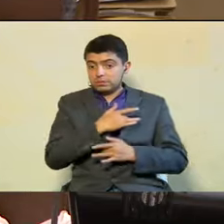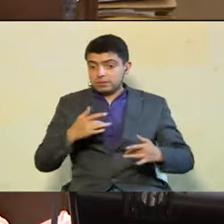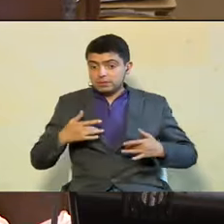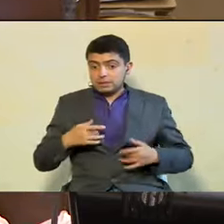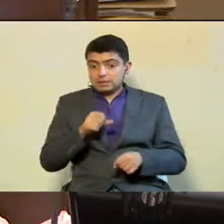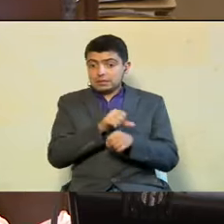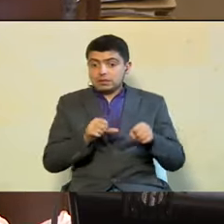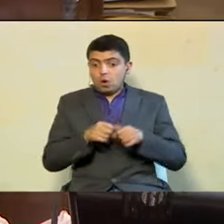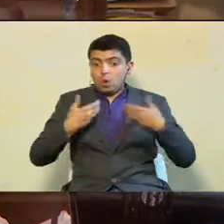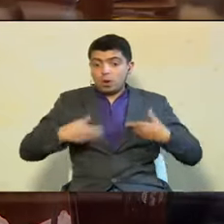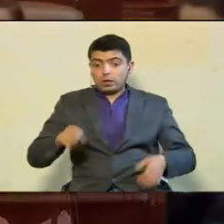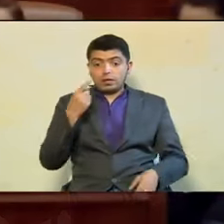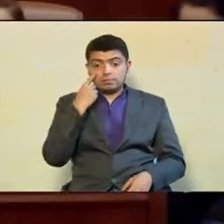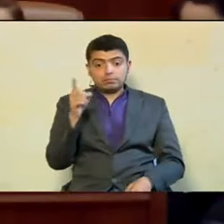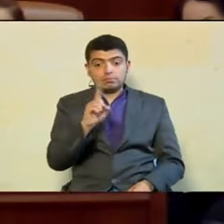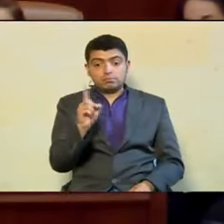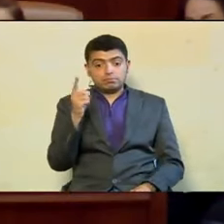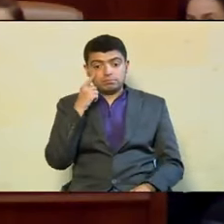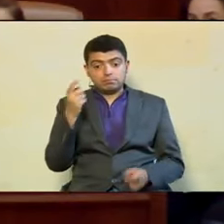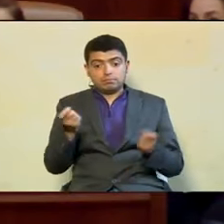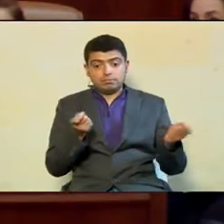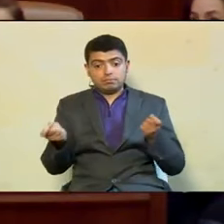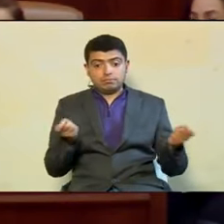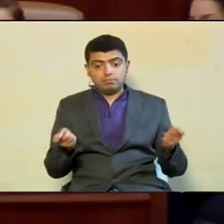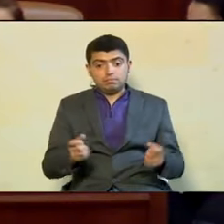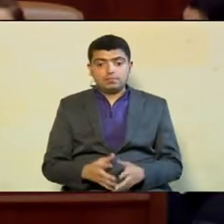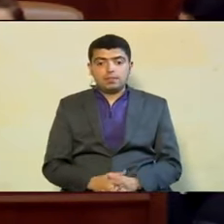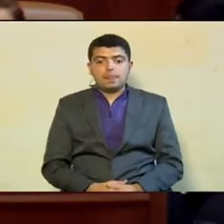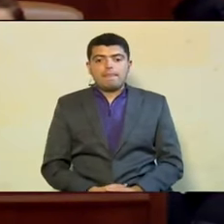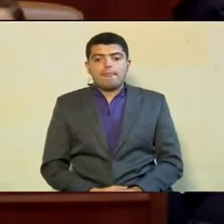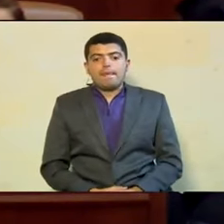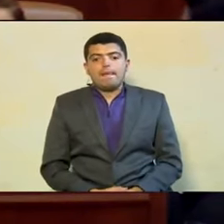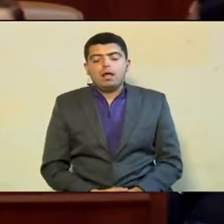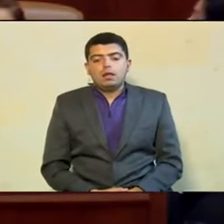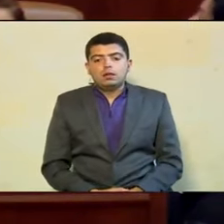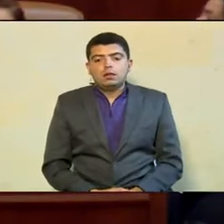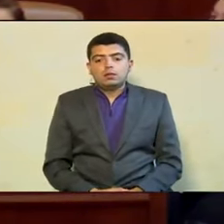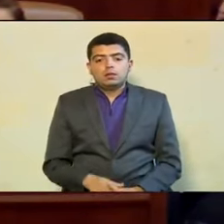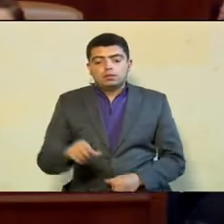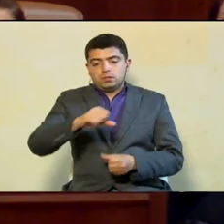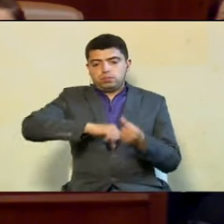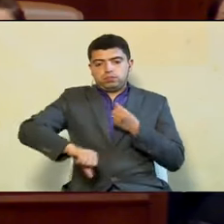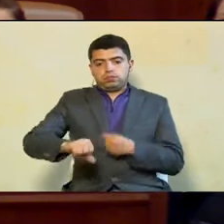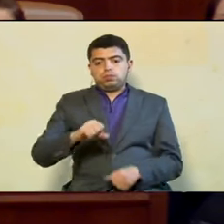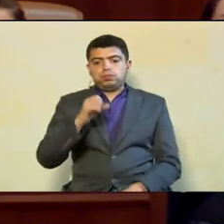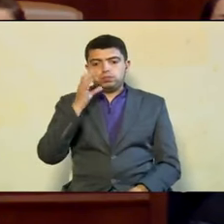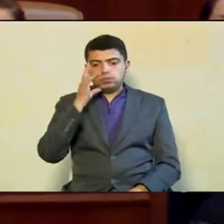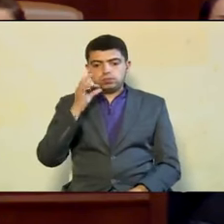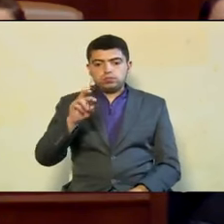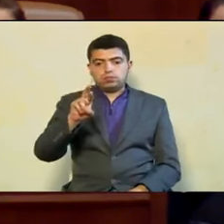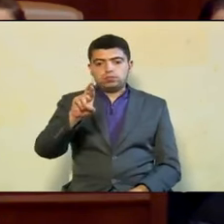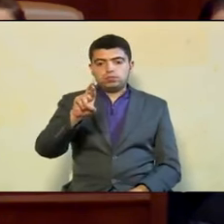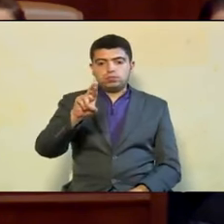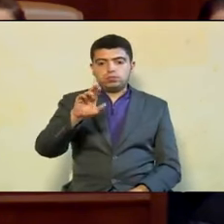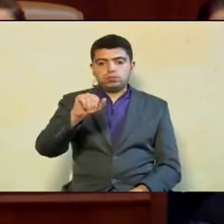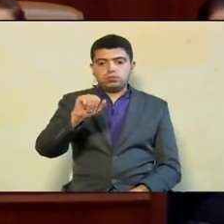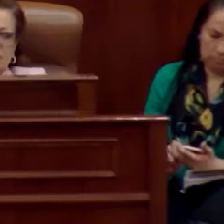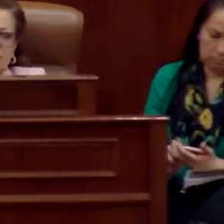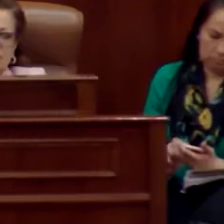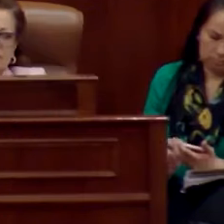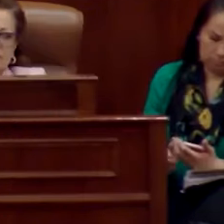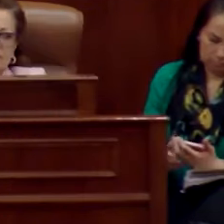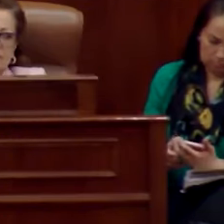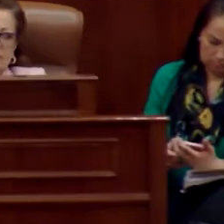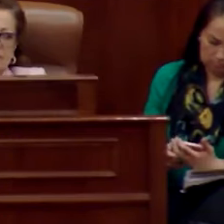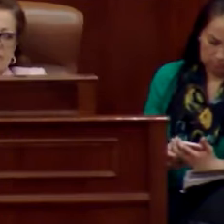Muchas gracias señor presidente a usted tiene la palabra el doctor inti Raúl asprilla rogaría serlo más concretos precisamente